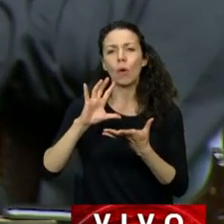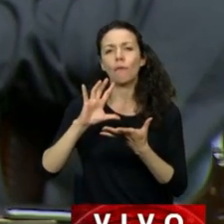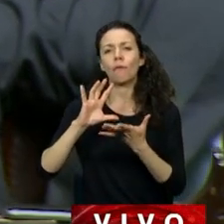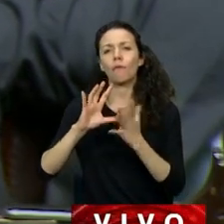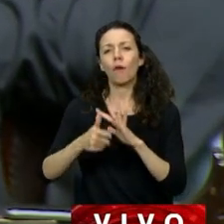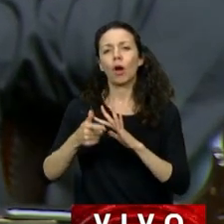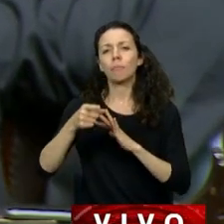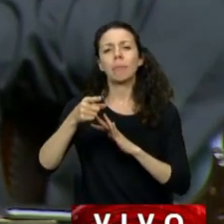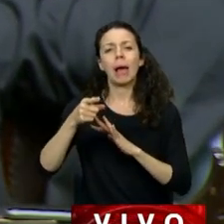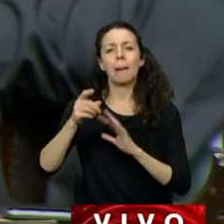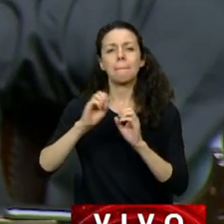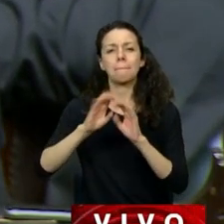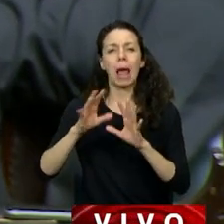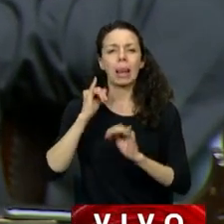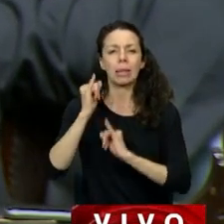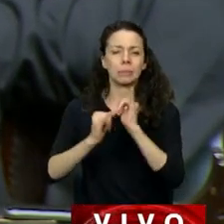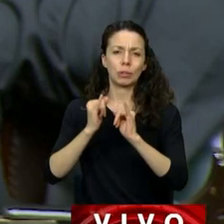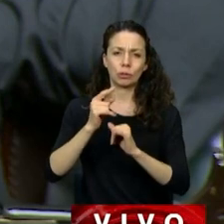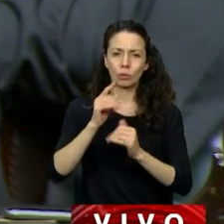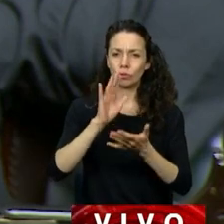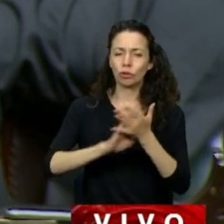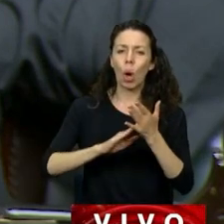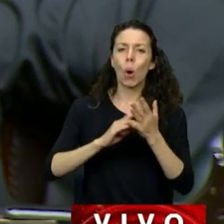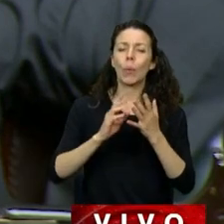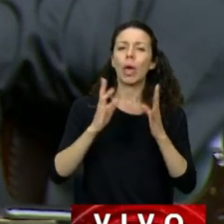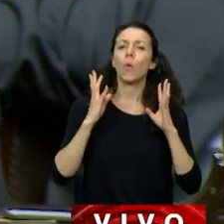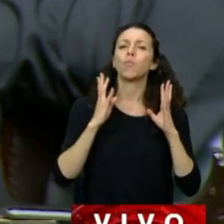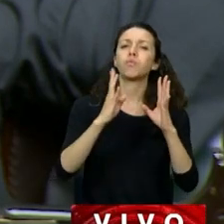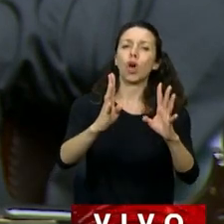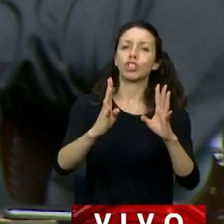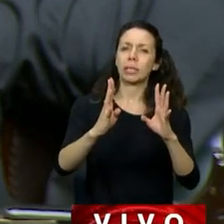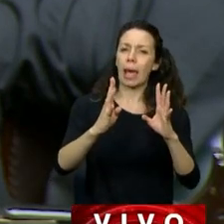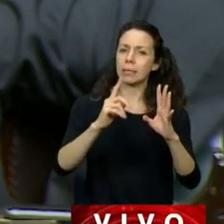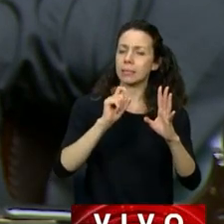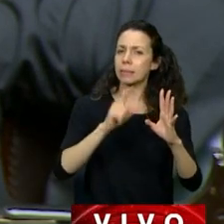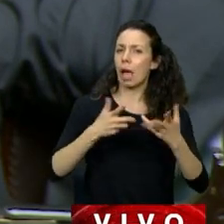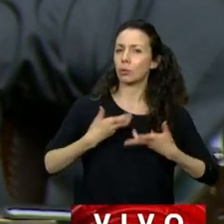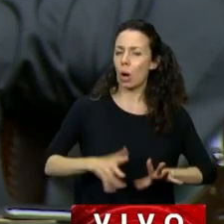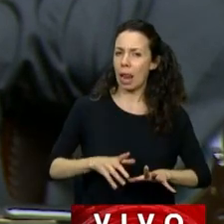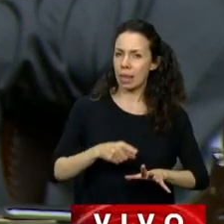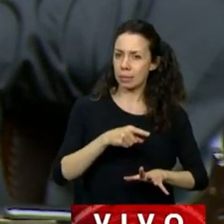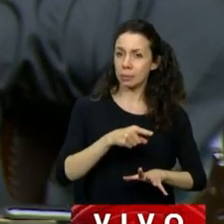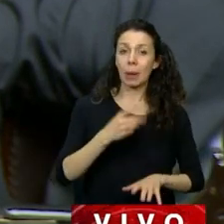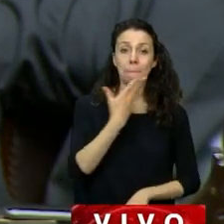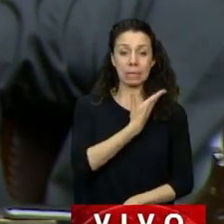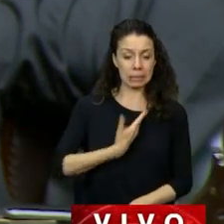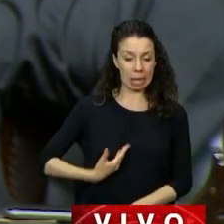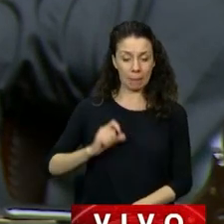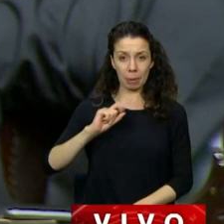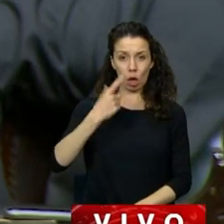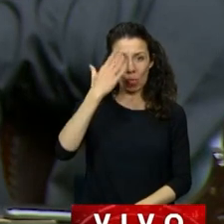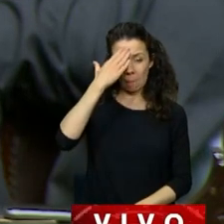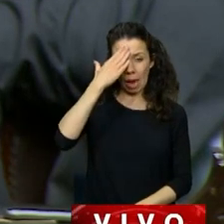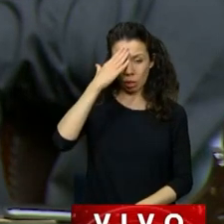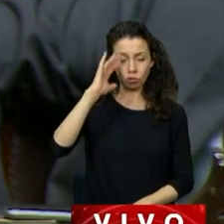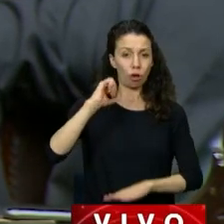botón. Bosque nativo. Yo quiero aclarar que el presidente estuvo acá el 1 de marzo, presidente